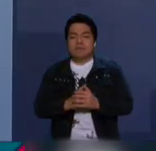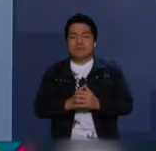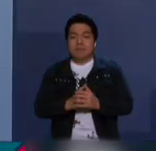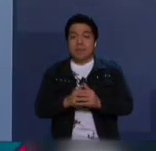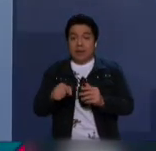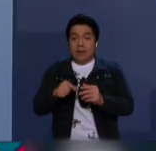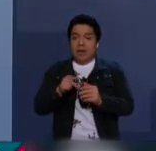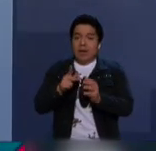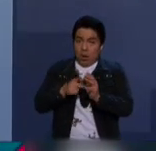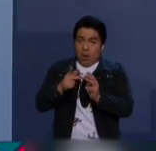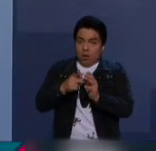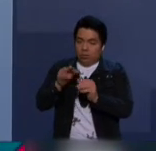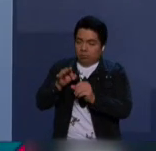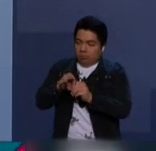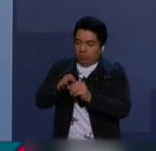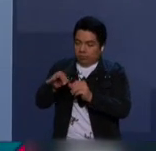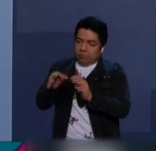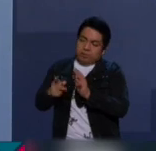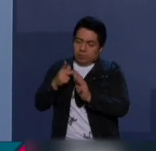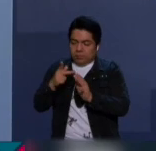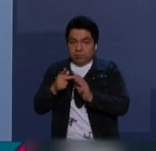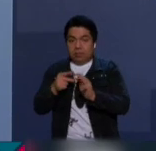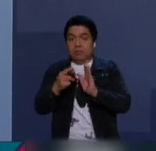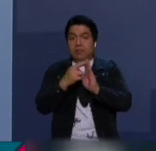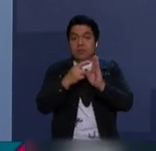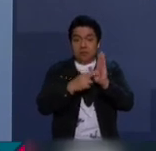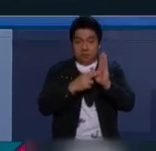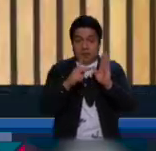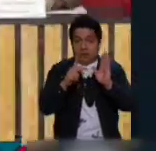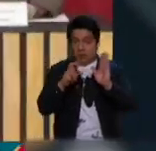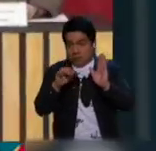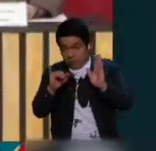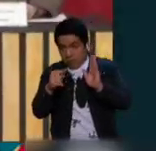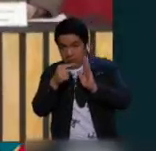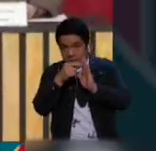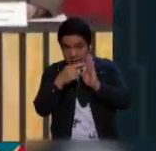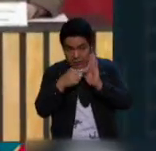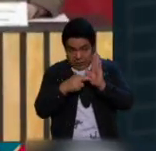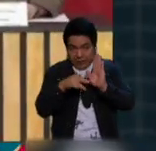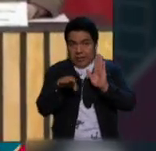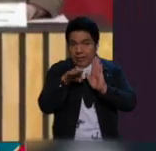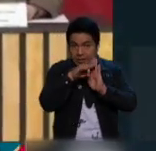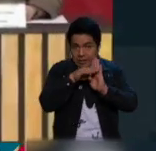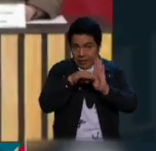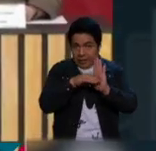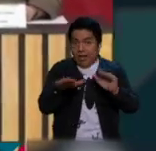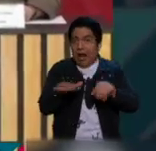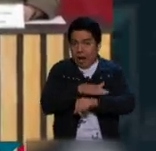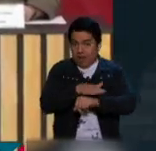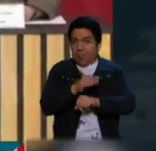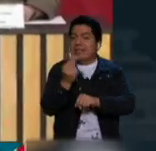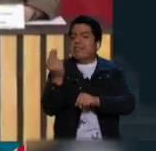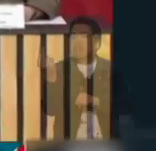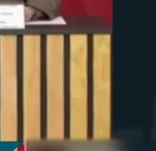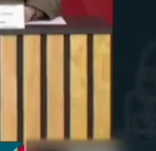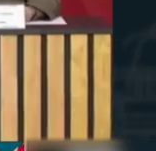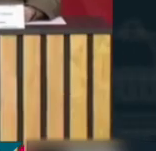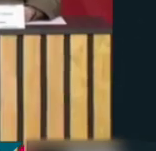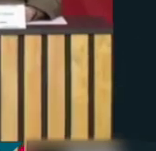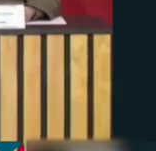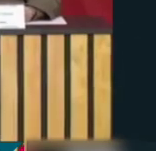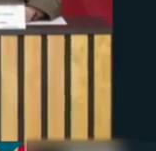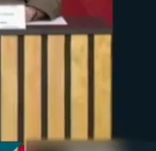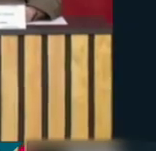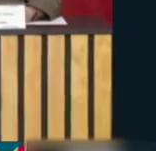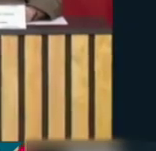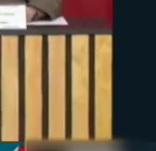Tras su reelección, Alejandro Moreno anunció reformas al interior del Partido Revolucionario Institucional. Dijo que es momento de abrir las puertas a una reforma